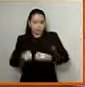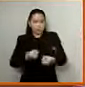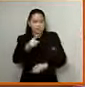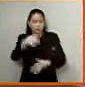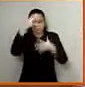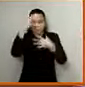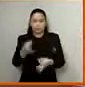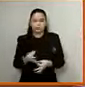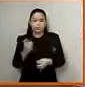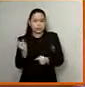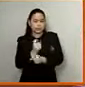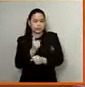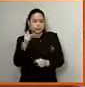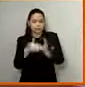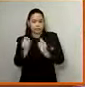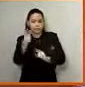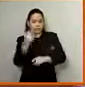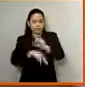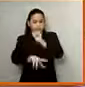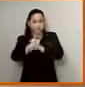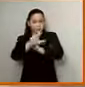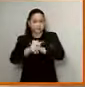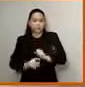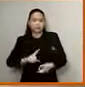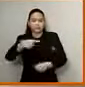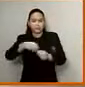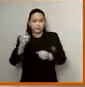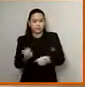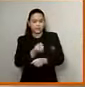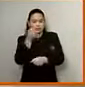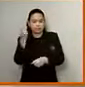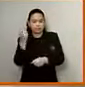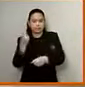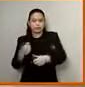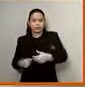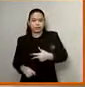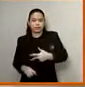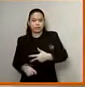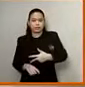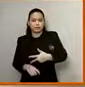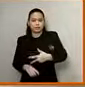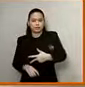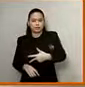ganar 100.000 lempiras con Pega 3. Primer número ganador